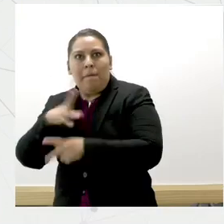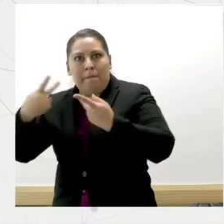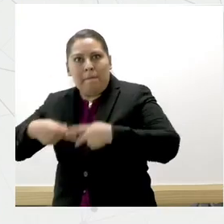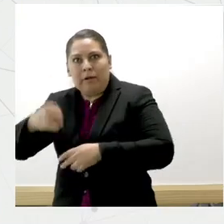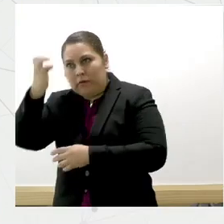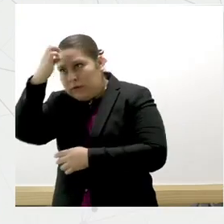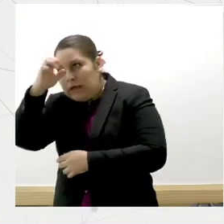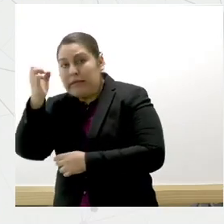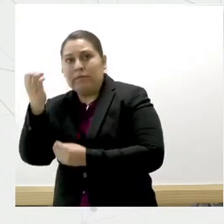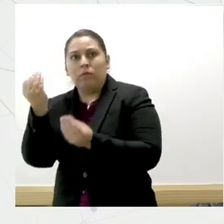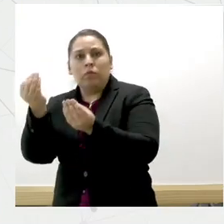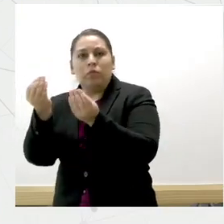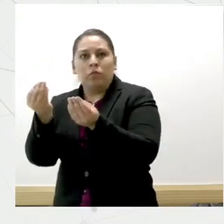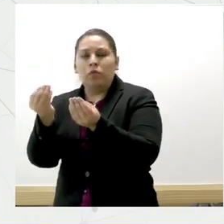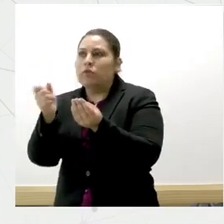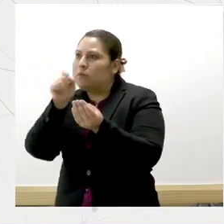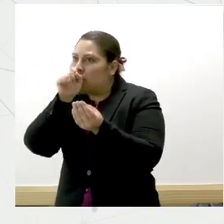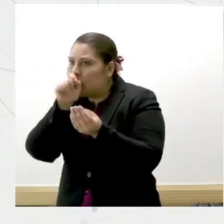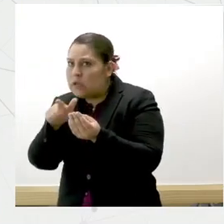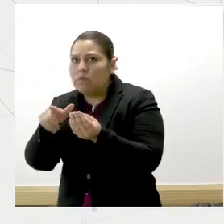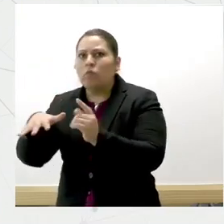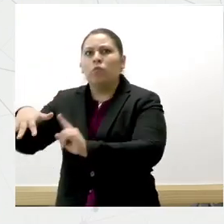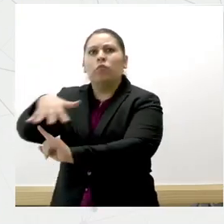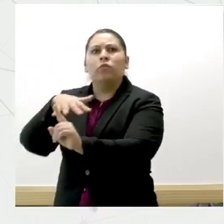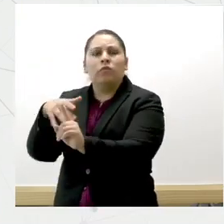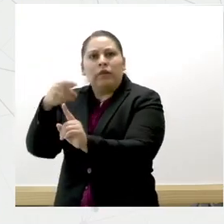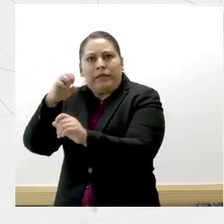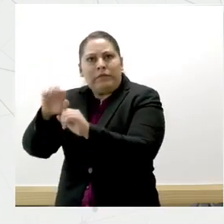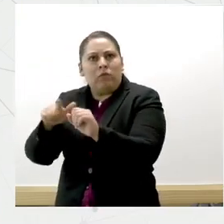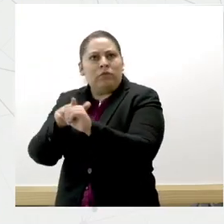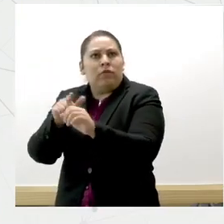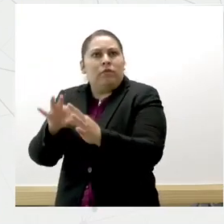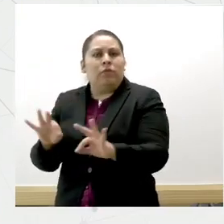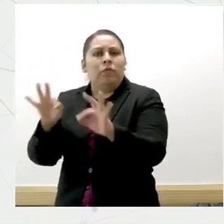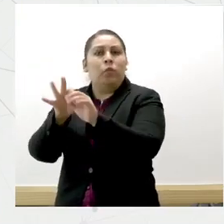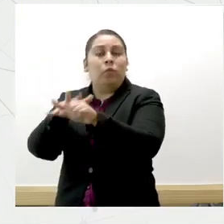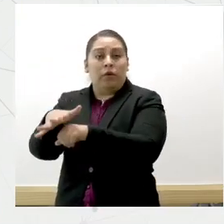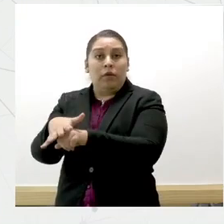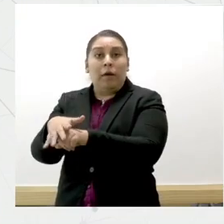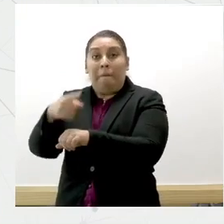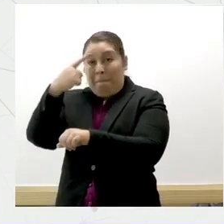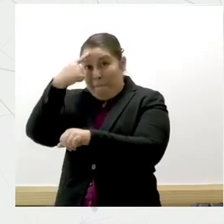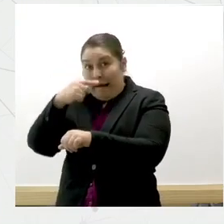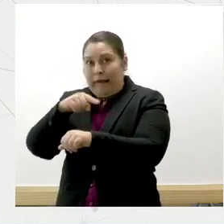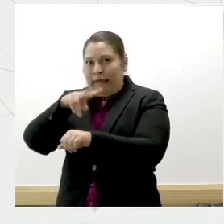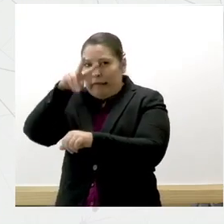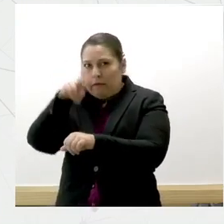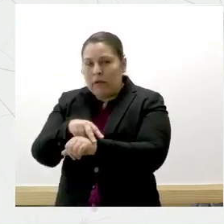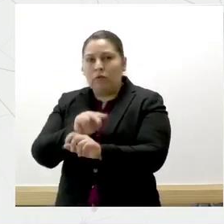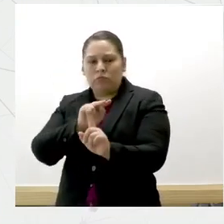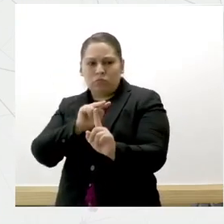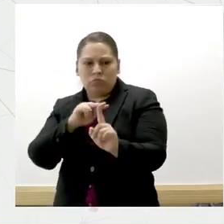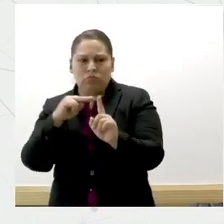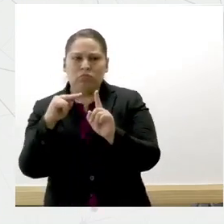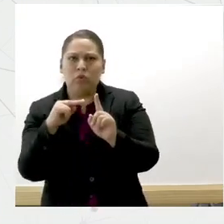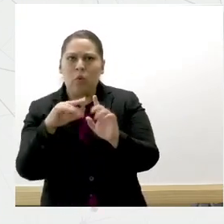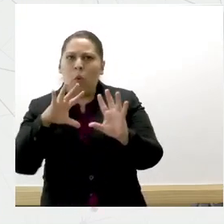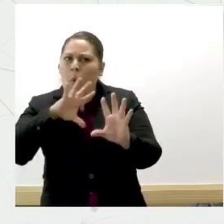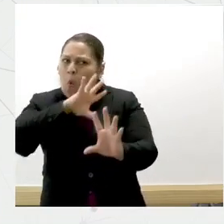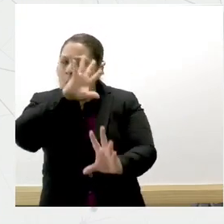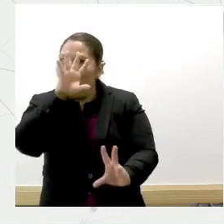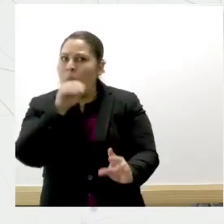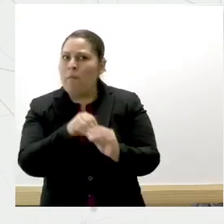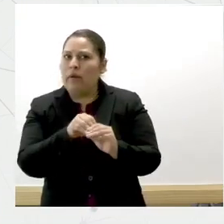legisladores, pero también todos los actores sociales, ¿no?, para asegurarnos de que, podamos hacer una labor prospectiva y tener siempre una labor de